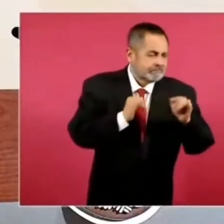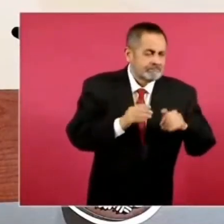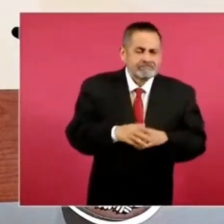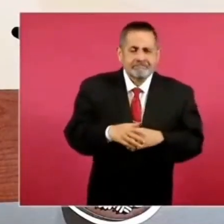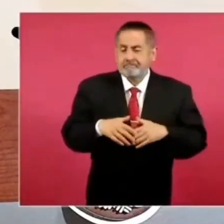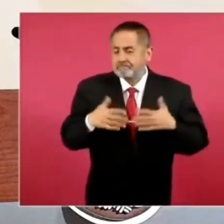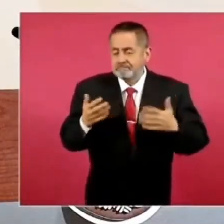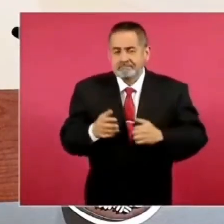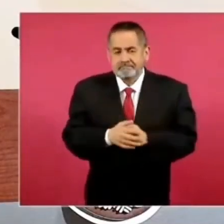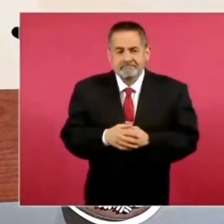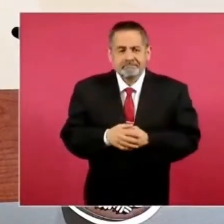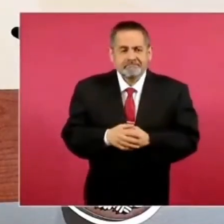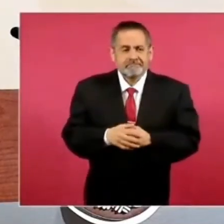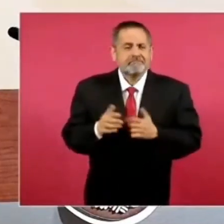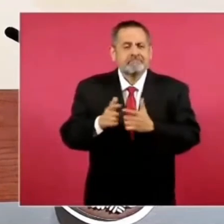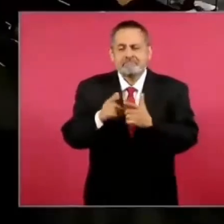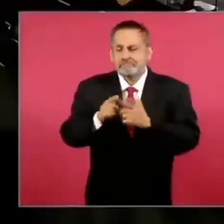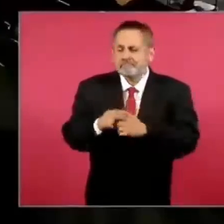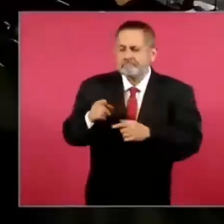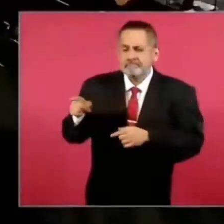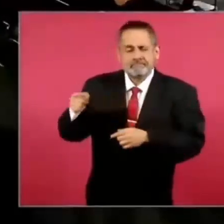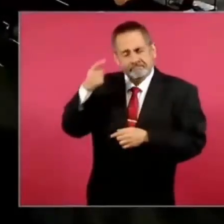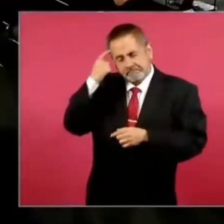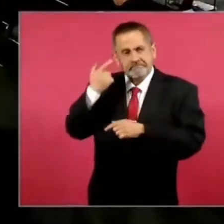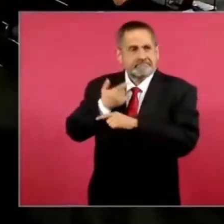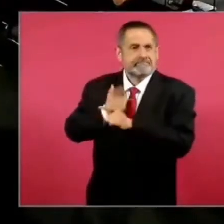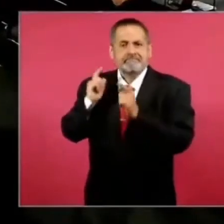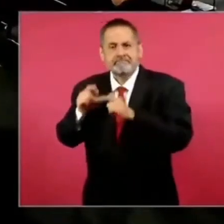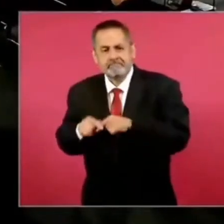liberales y conservadores.